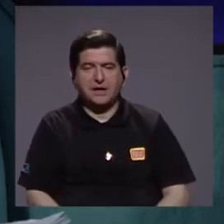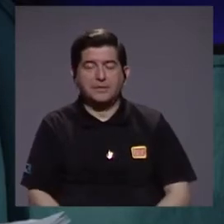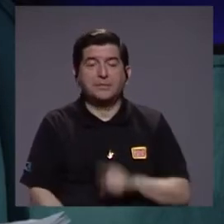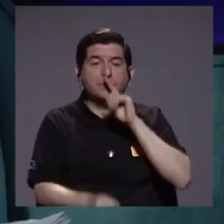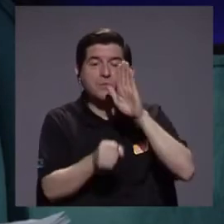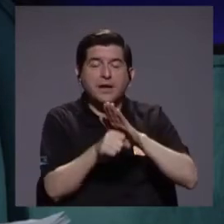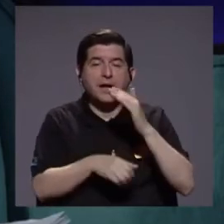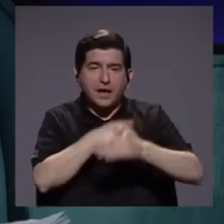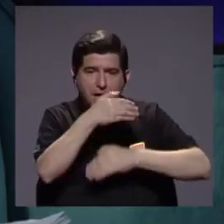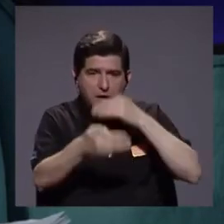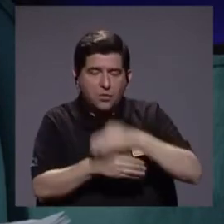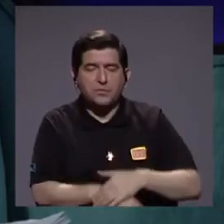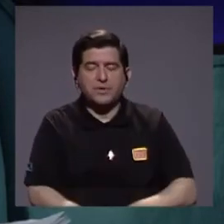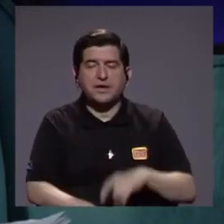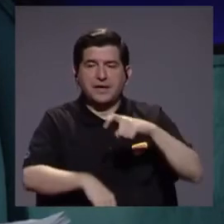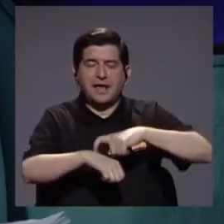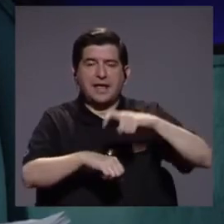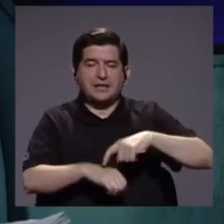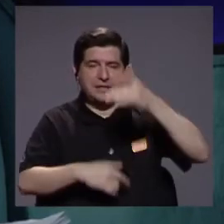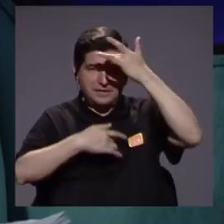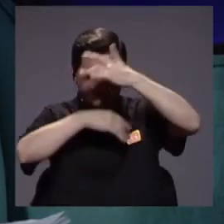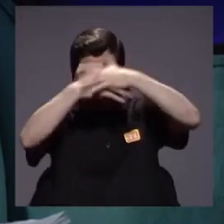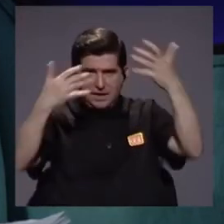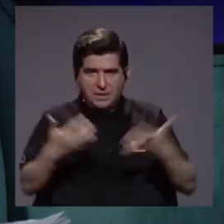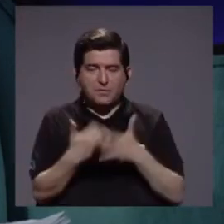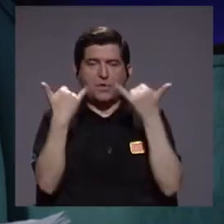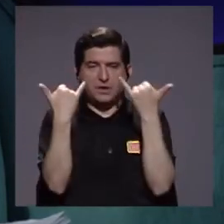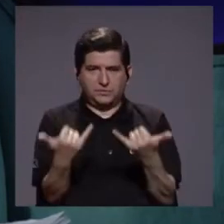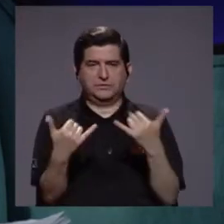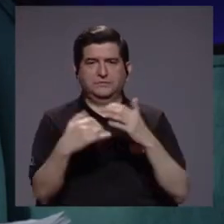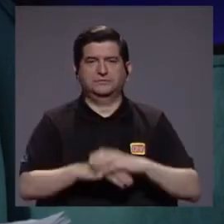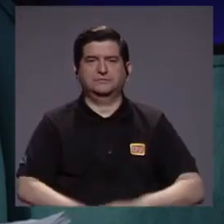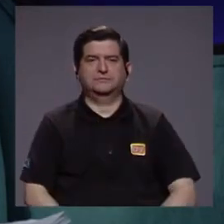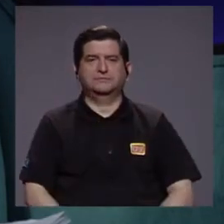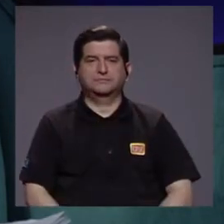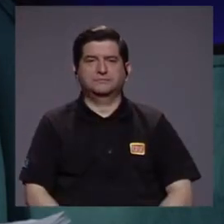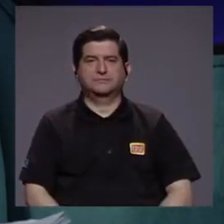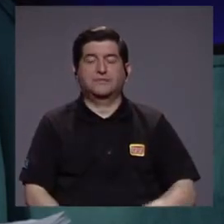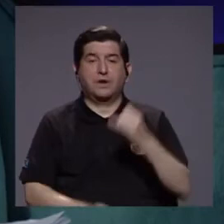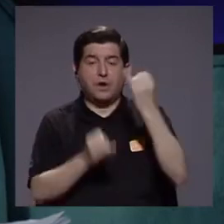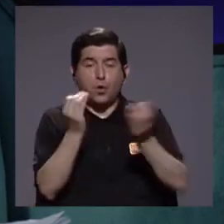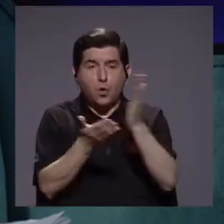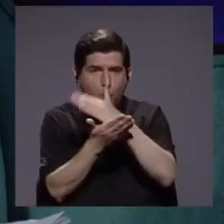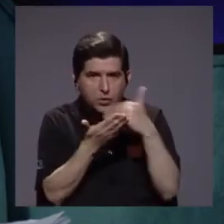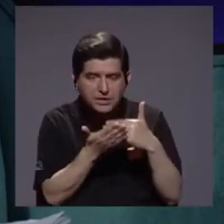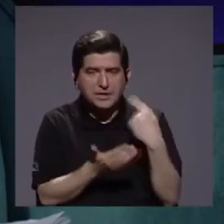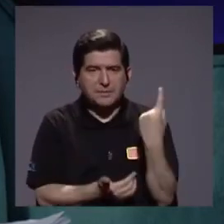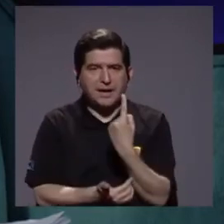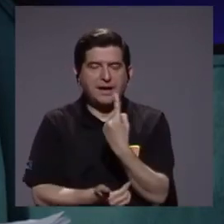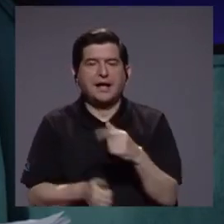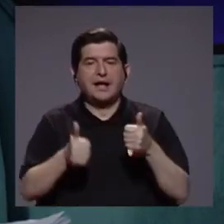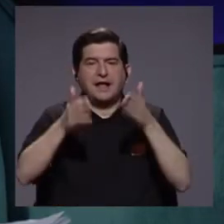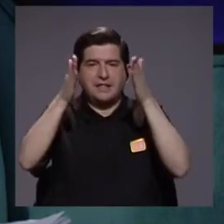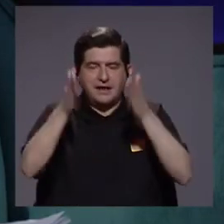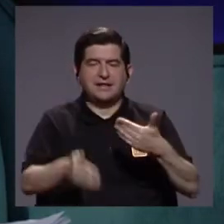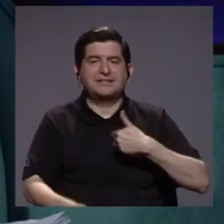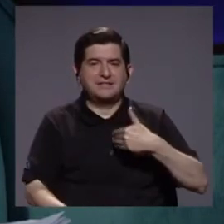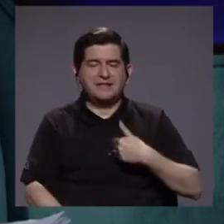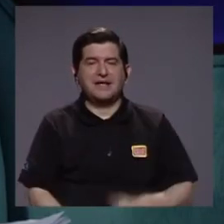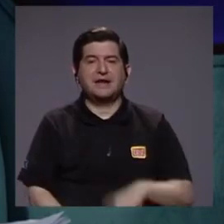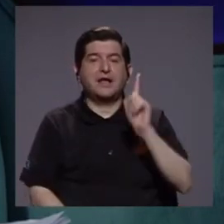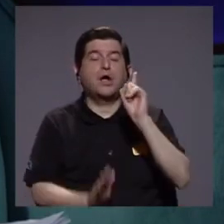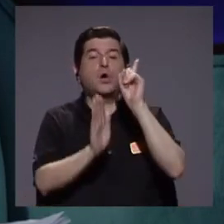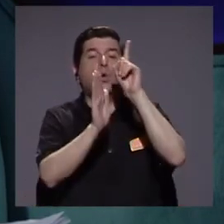los protocolos en medio de la pandemia que vivimos actualmente. Para este último bloque, cada candidato y candidata contará con